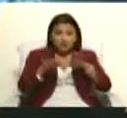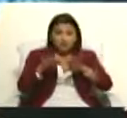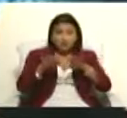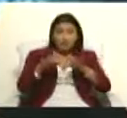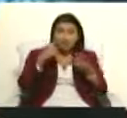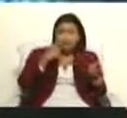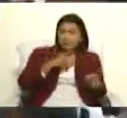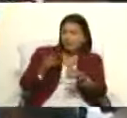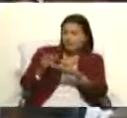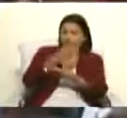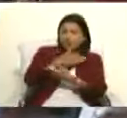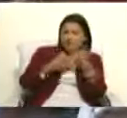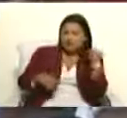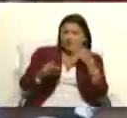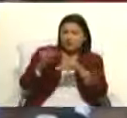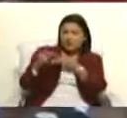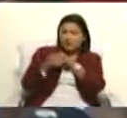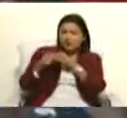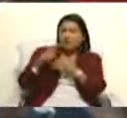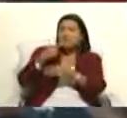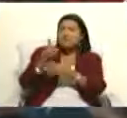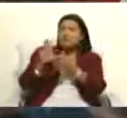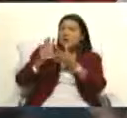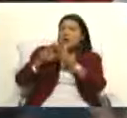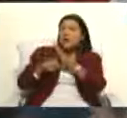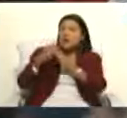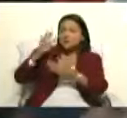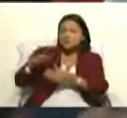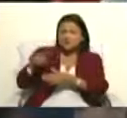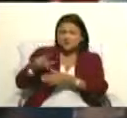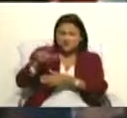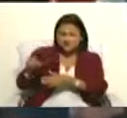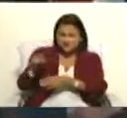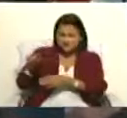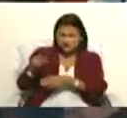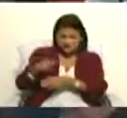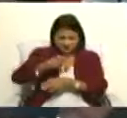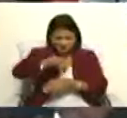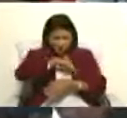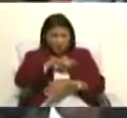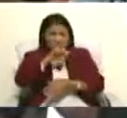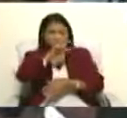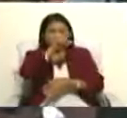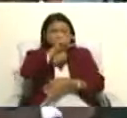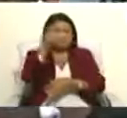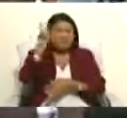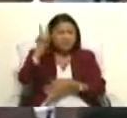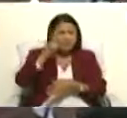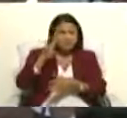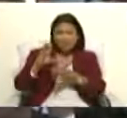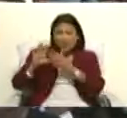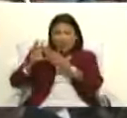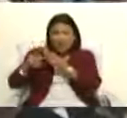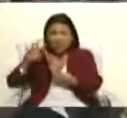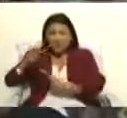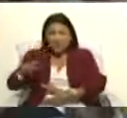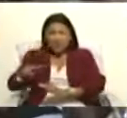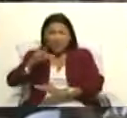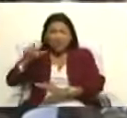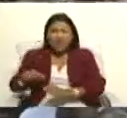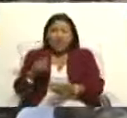Guyana decir que les van a robar su territorio Venezuela no le quiere robar ni un centímetro a